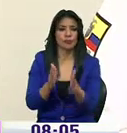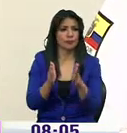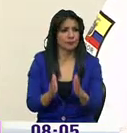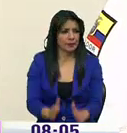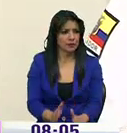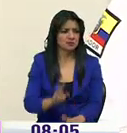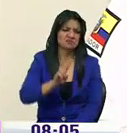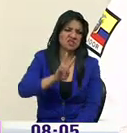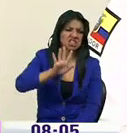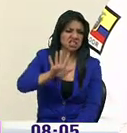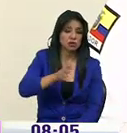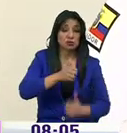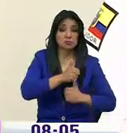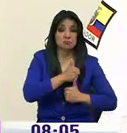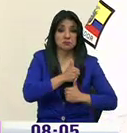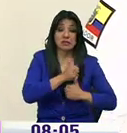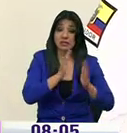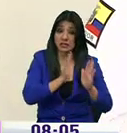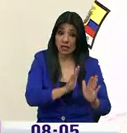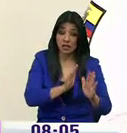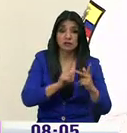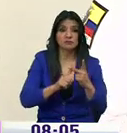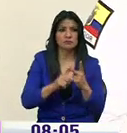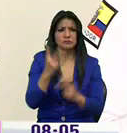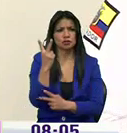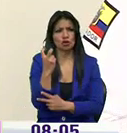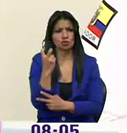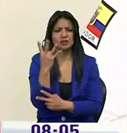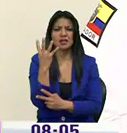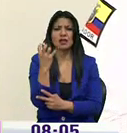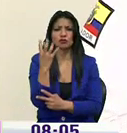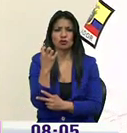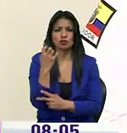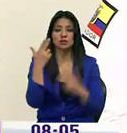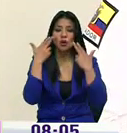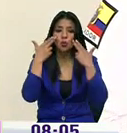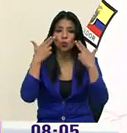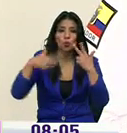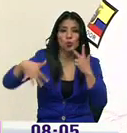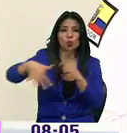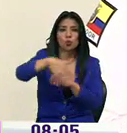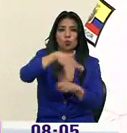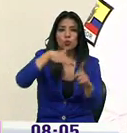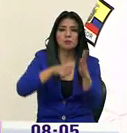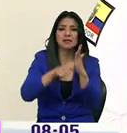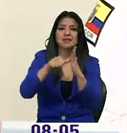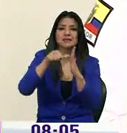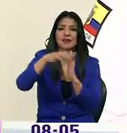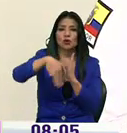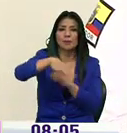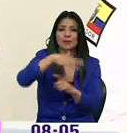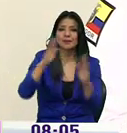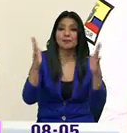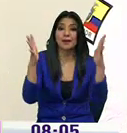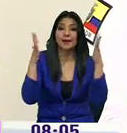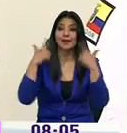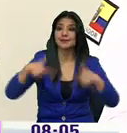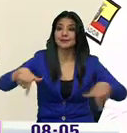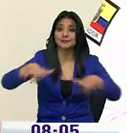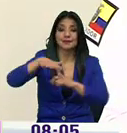aproximadamente 25 militares y entre 12 y 14 guardaparques del Ministerio del Ambiente, con la finalidad de